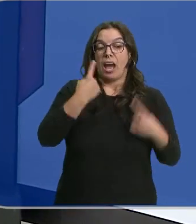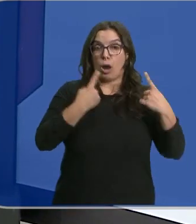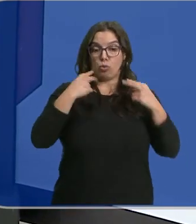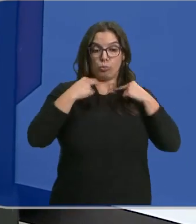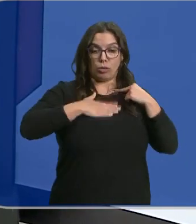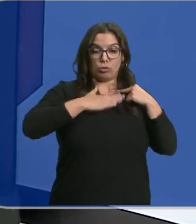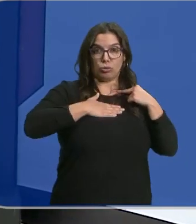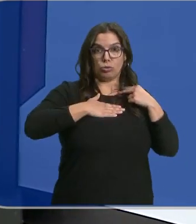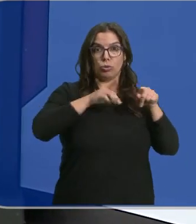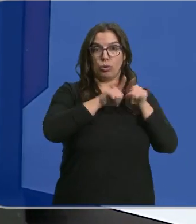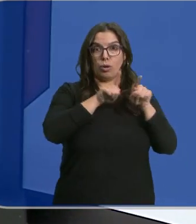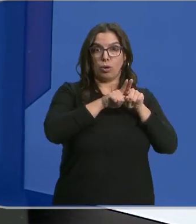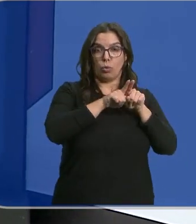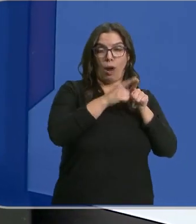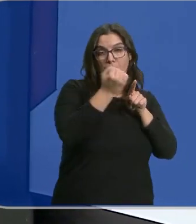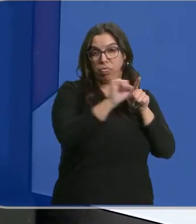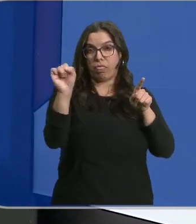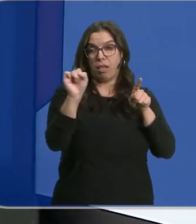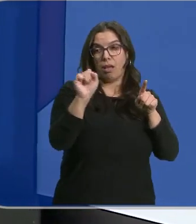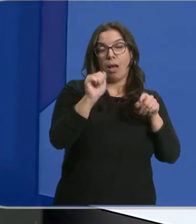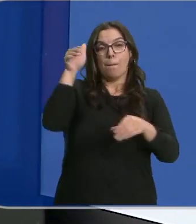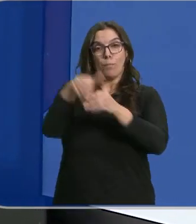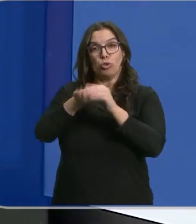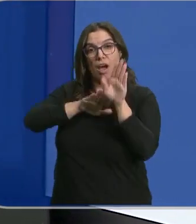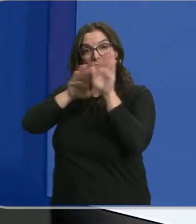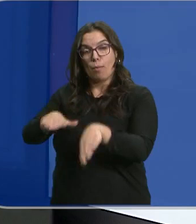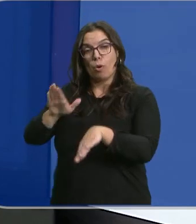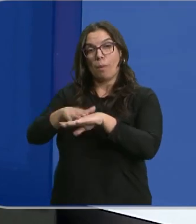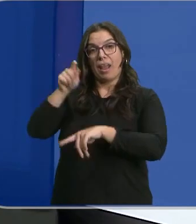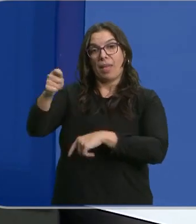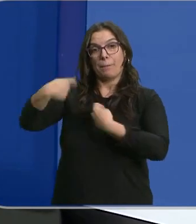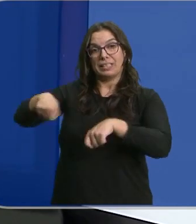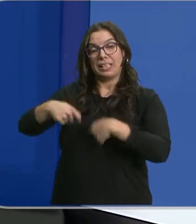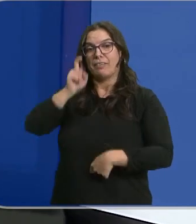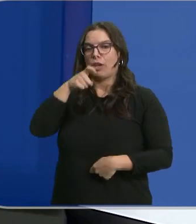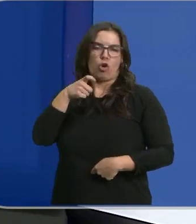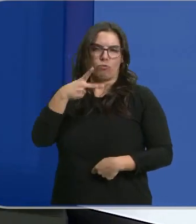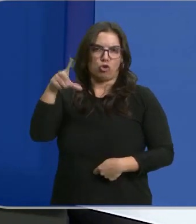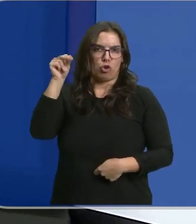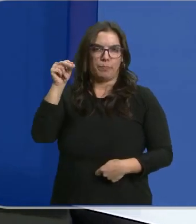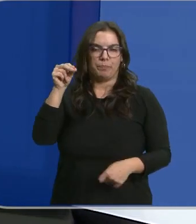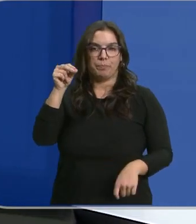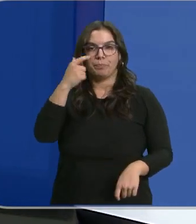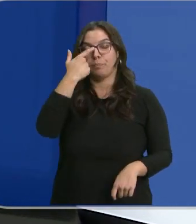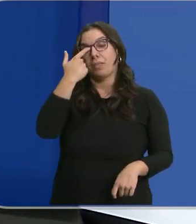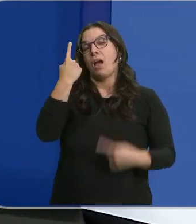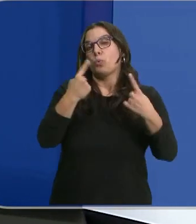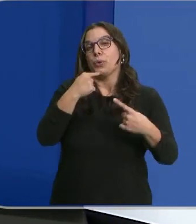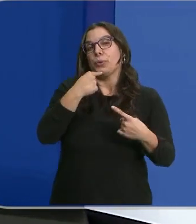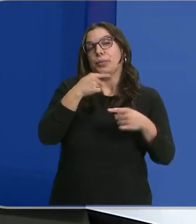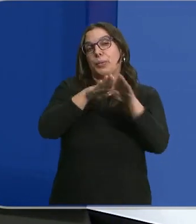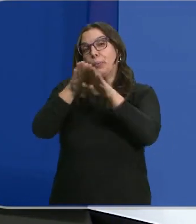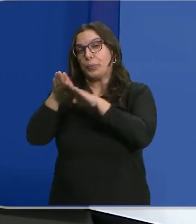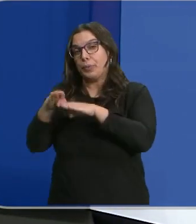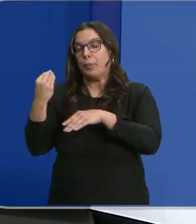sus diputados vaya a romper la disciplina de partido y facilitar la investidura de Alberto Núñez Feijóo. Niega esa posibilidad tras los rumores